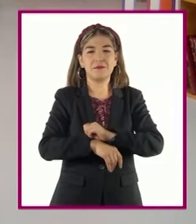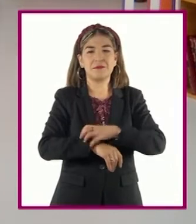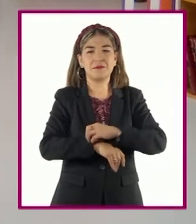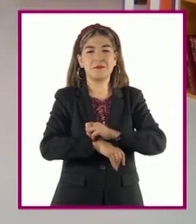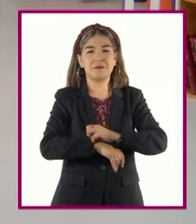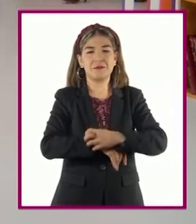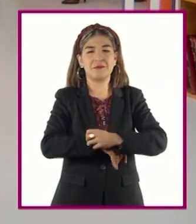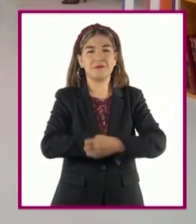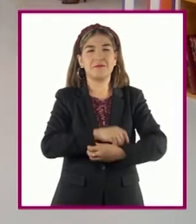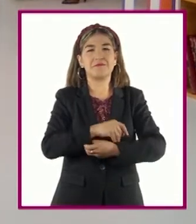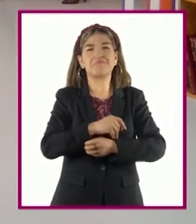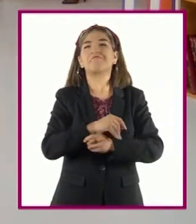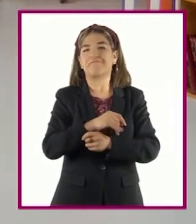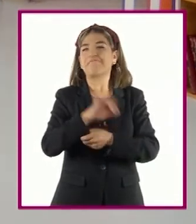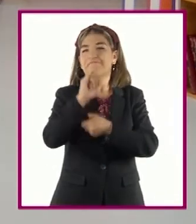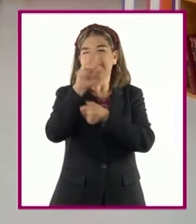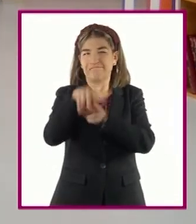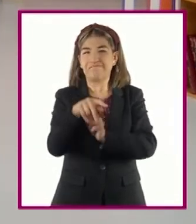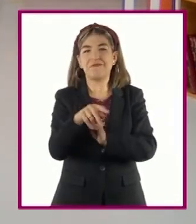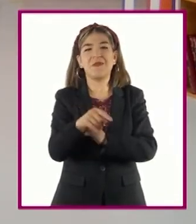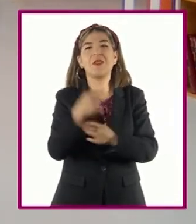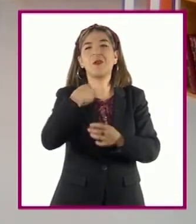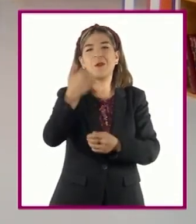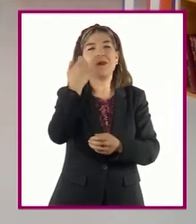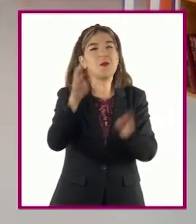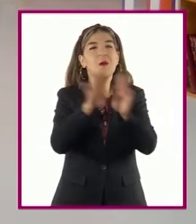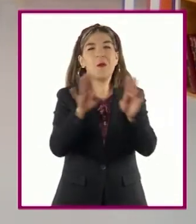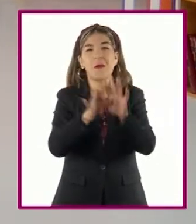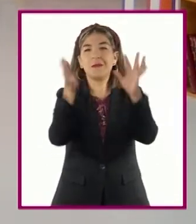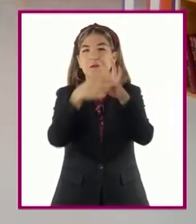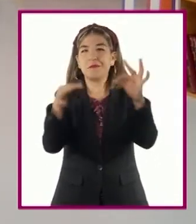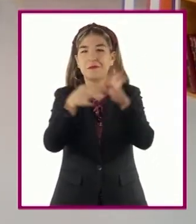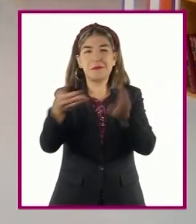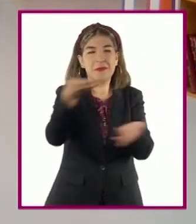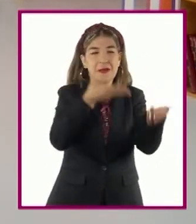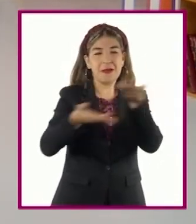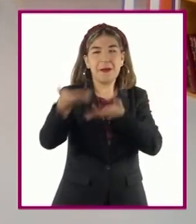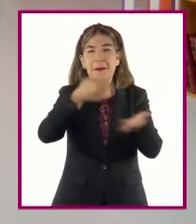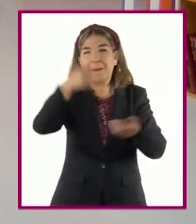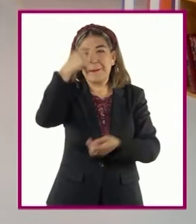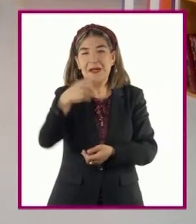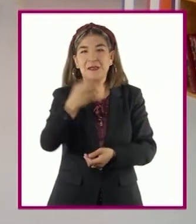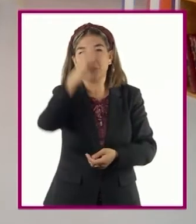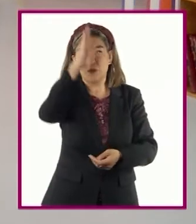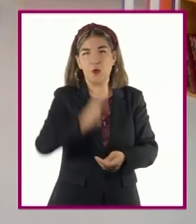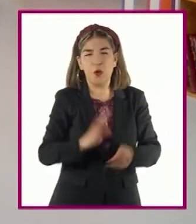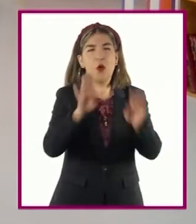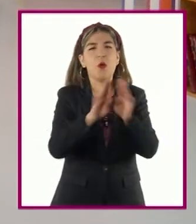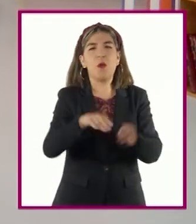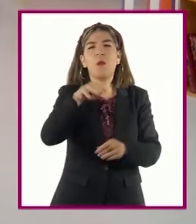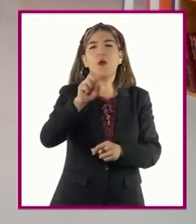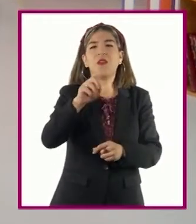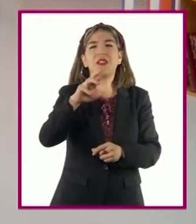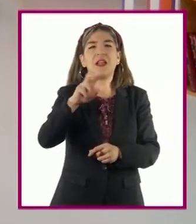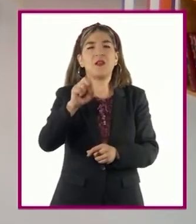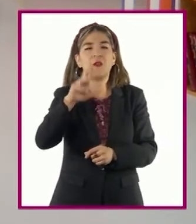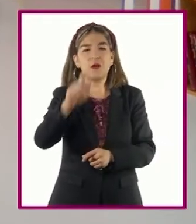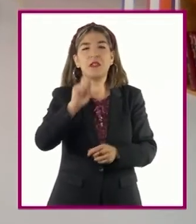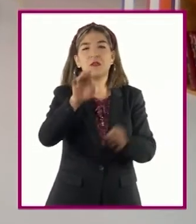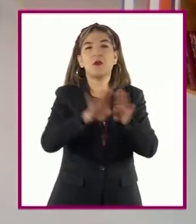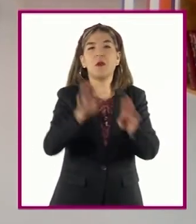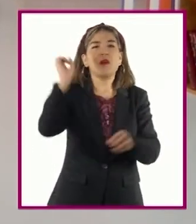Definitivamente sí quiero ser el moderador, pues como vimos, es un papel toral para dirigir, organizar